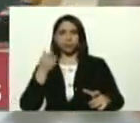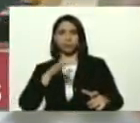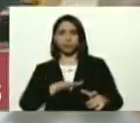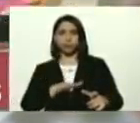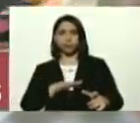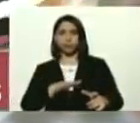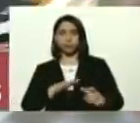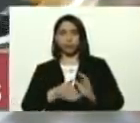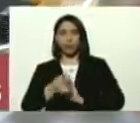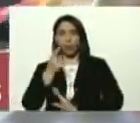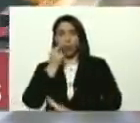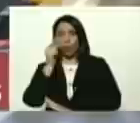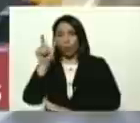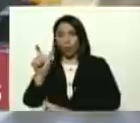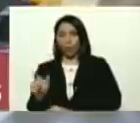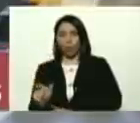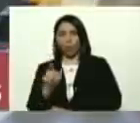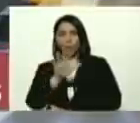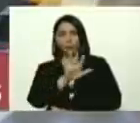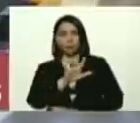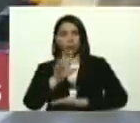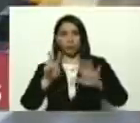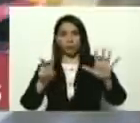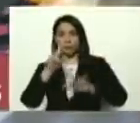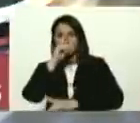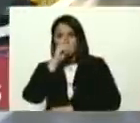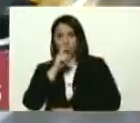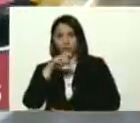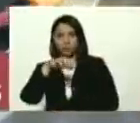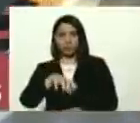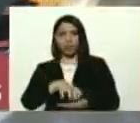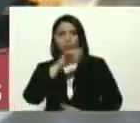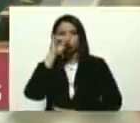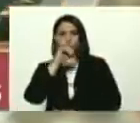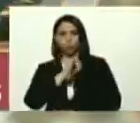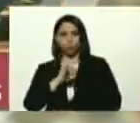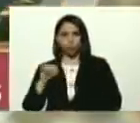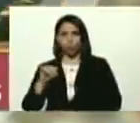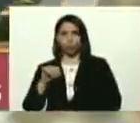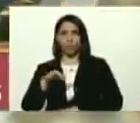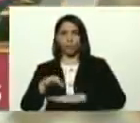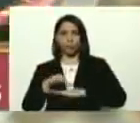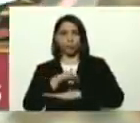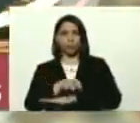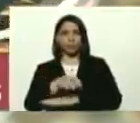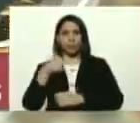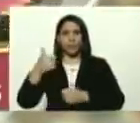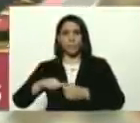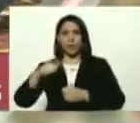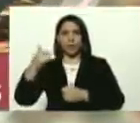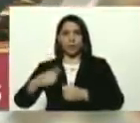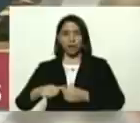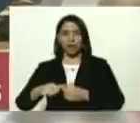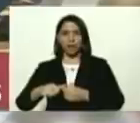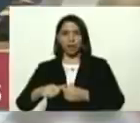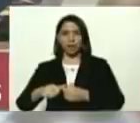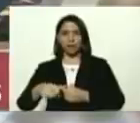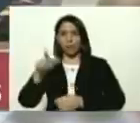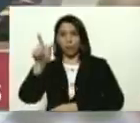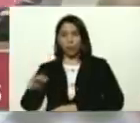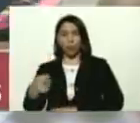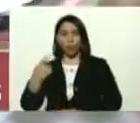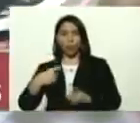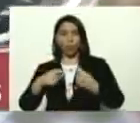Se trata de un hombre de 57 años del estado Zulia, municipio Maracaibo. Es un comerciante,